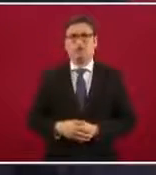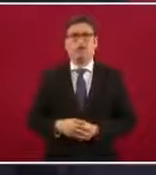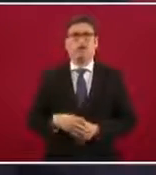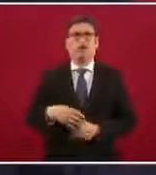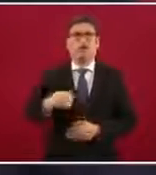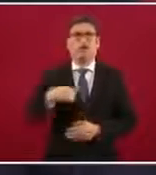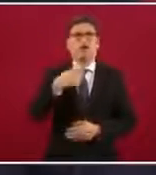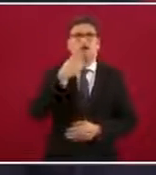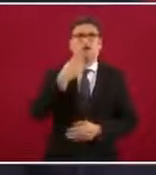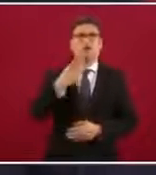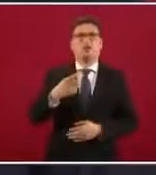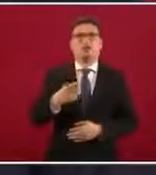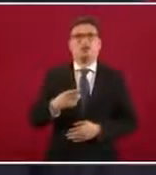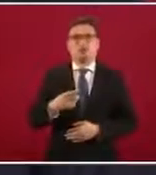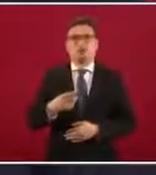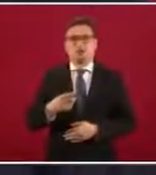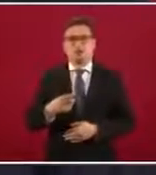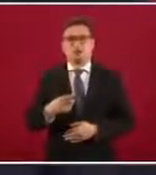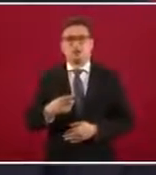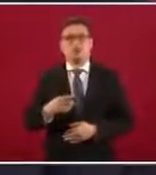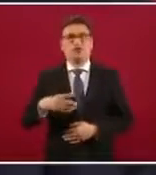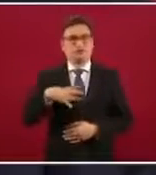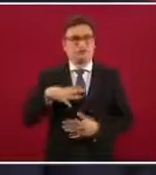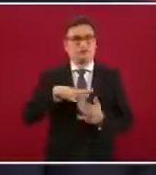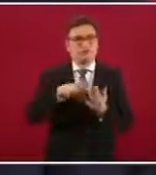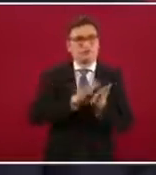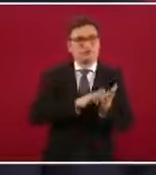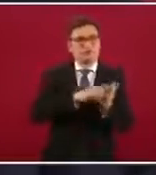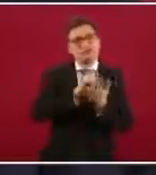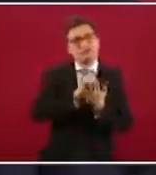decir, tengo hasta el borrador ahí guardado,